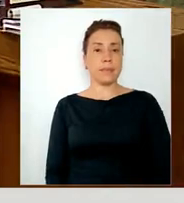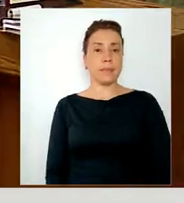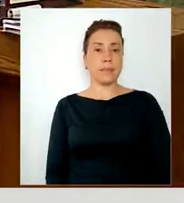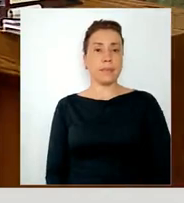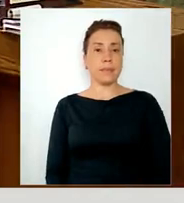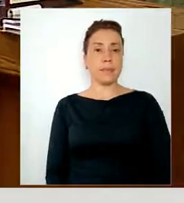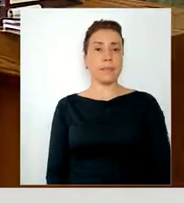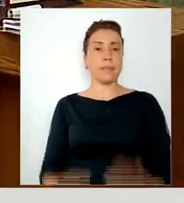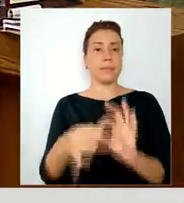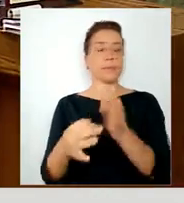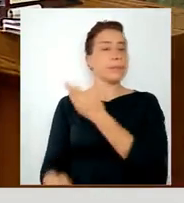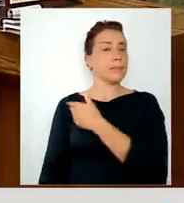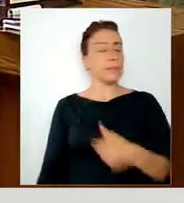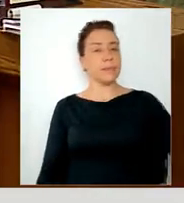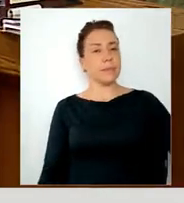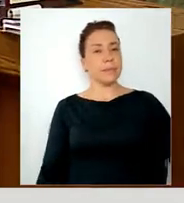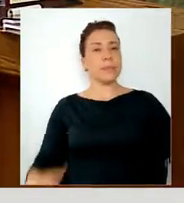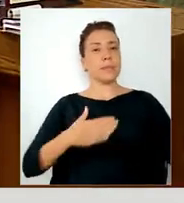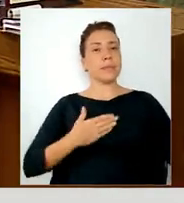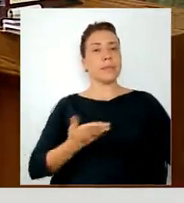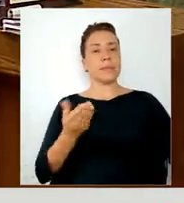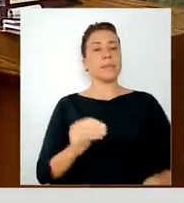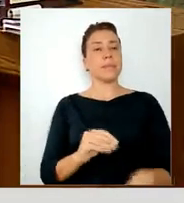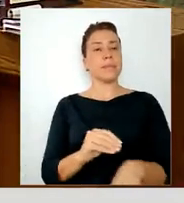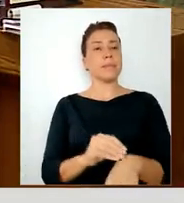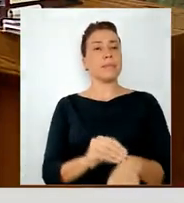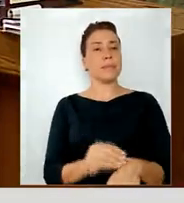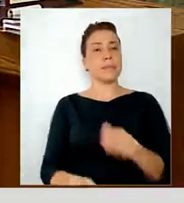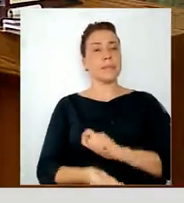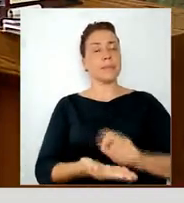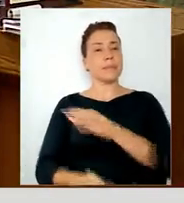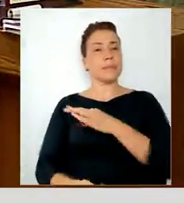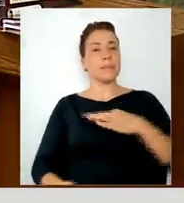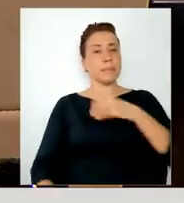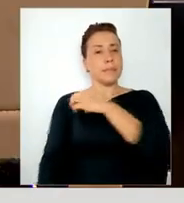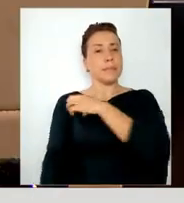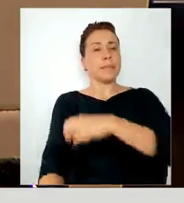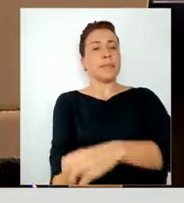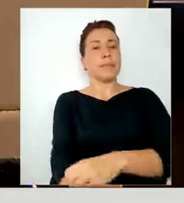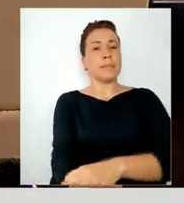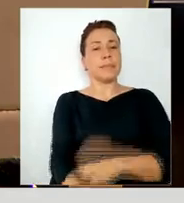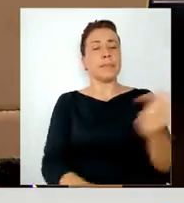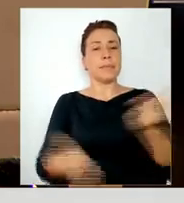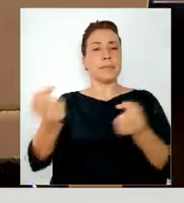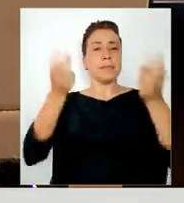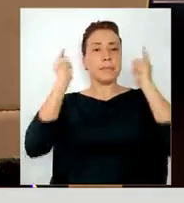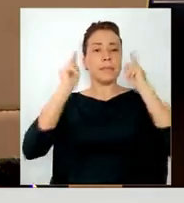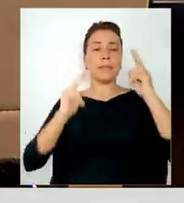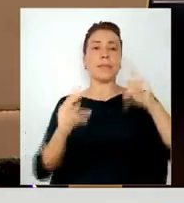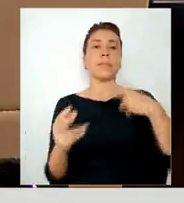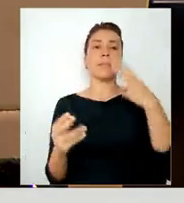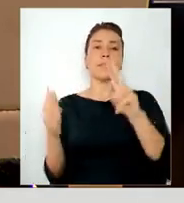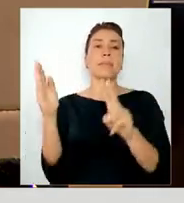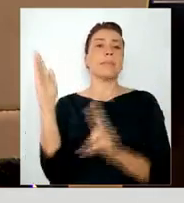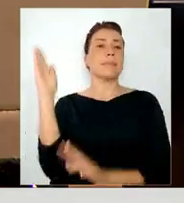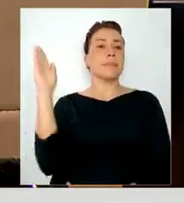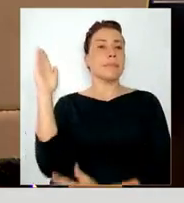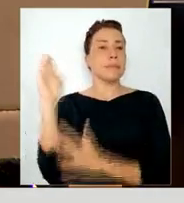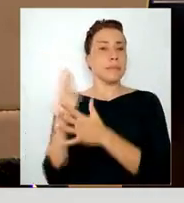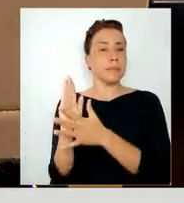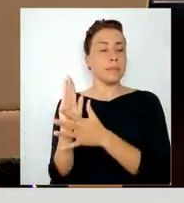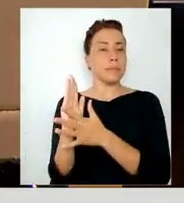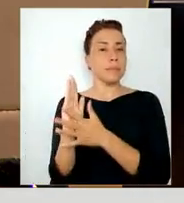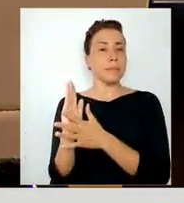Solicito oficial a la oficina ministerial Regional de transportes de la araucanía a través de su cerebro imperi